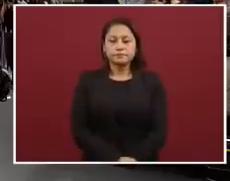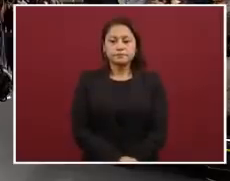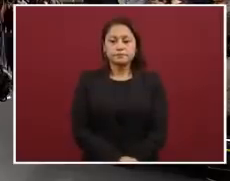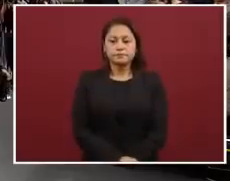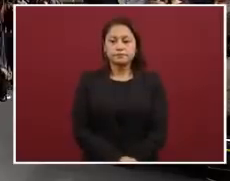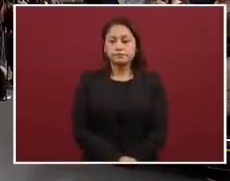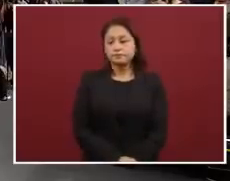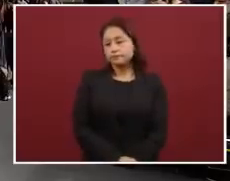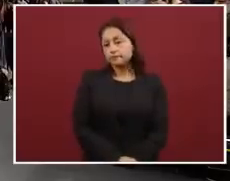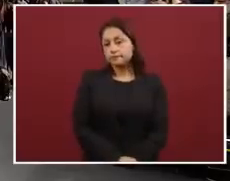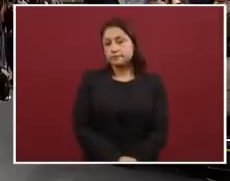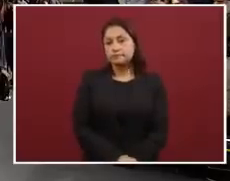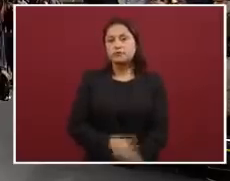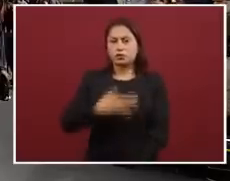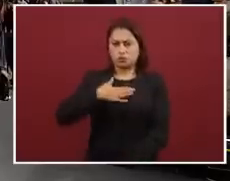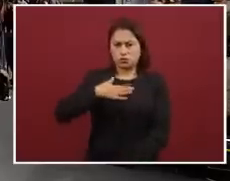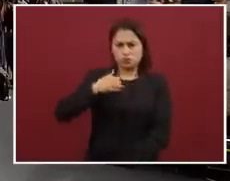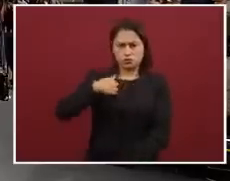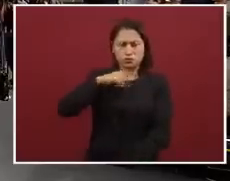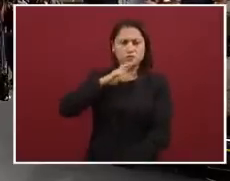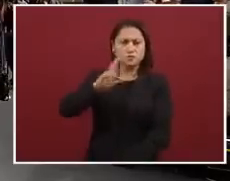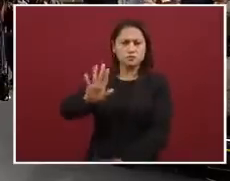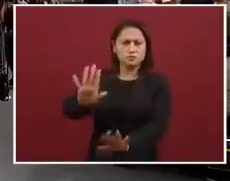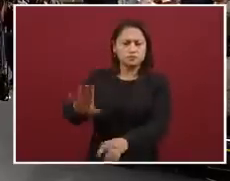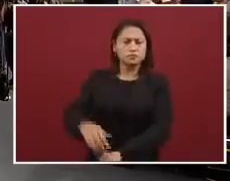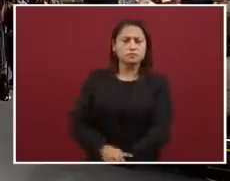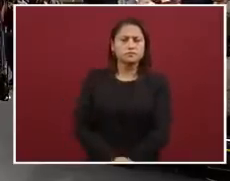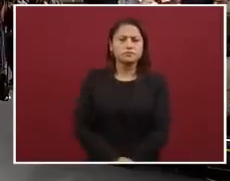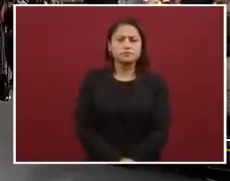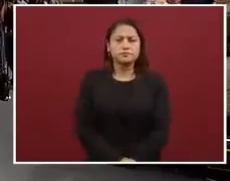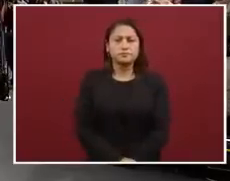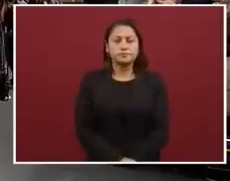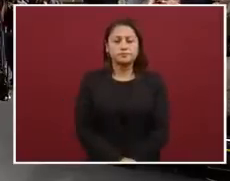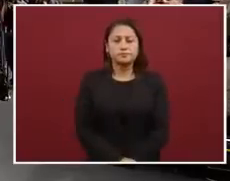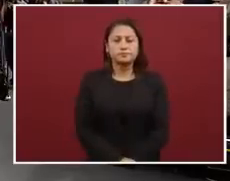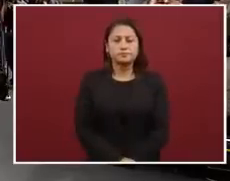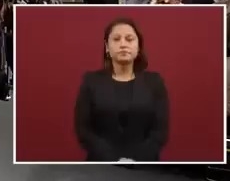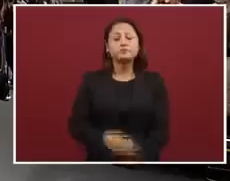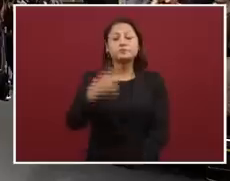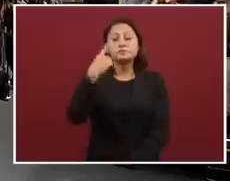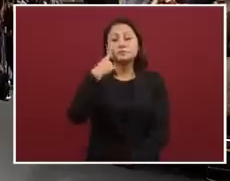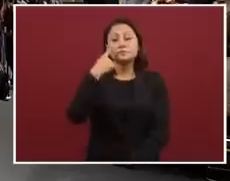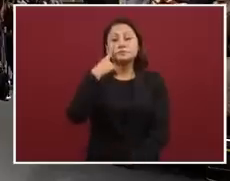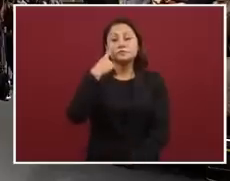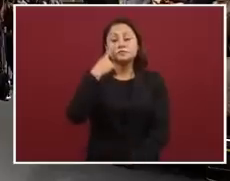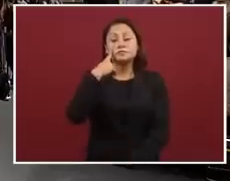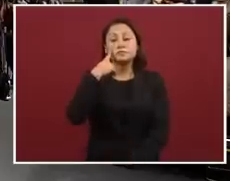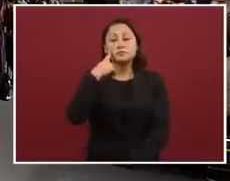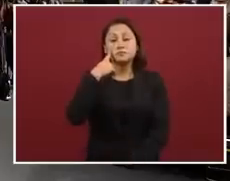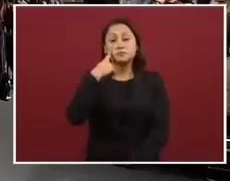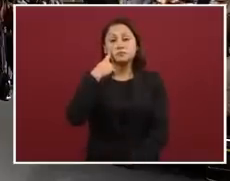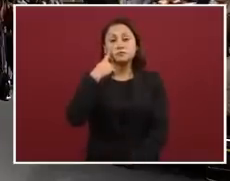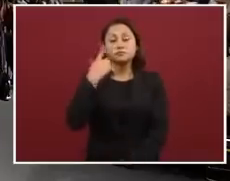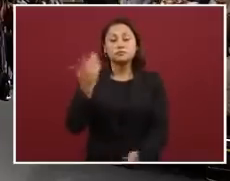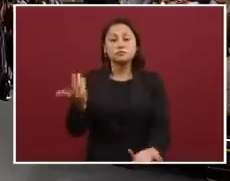Ah, no, yo les contesto, Miren, nosotros nos sentimos muy